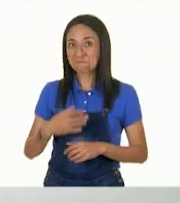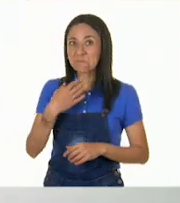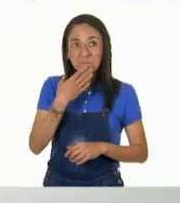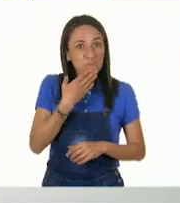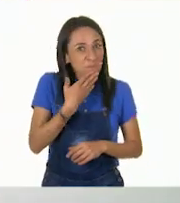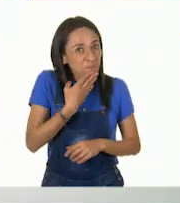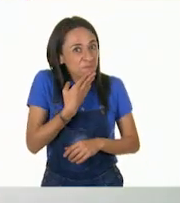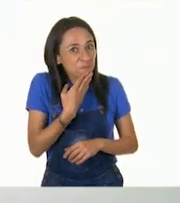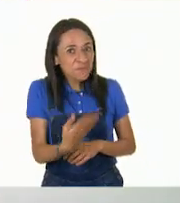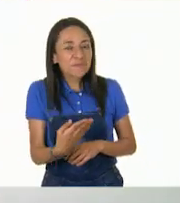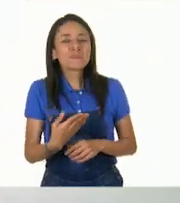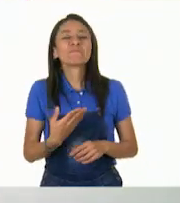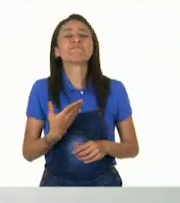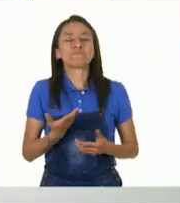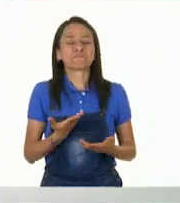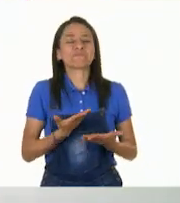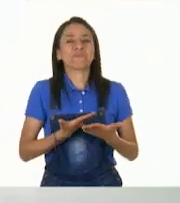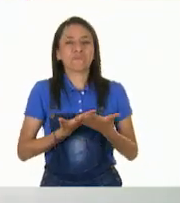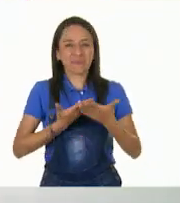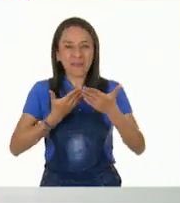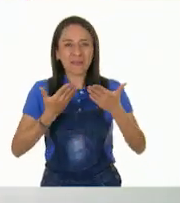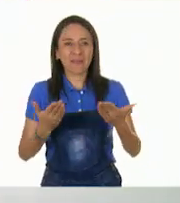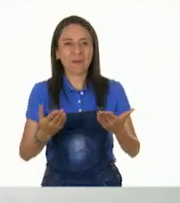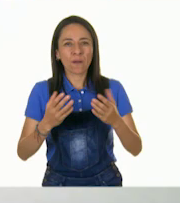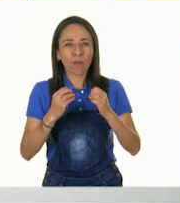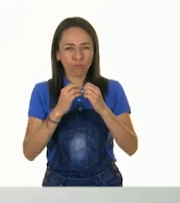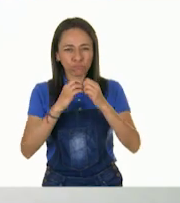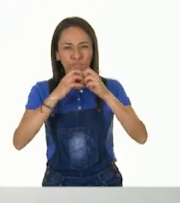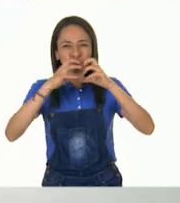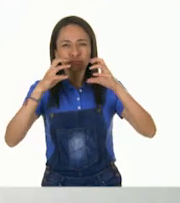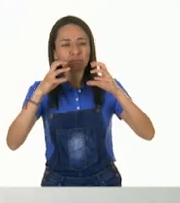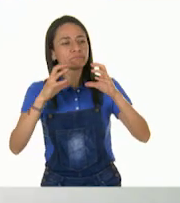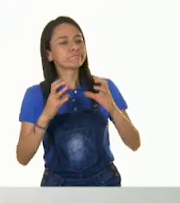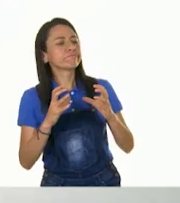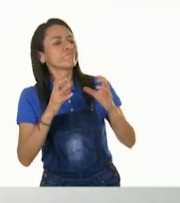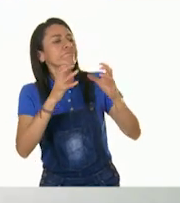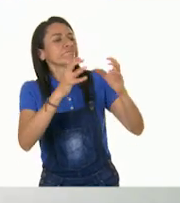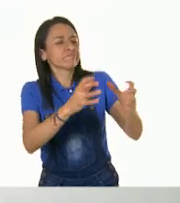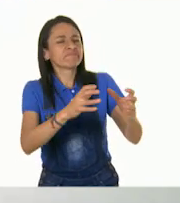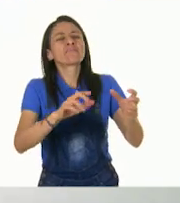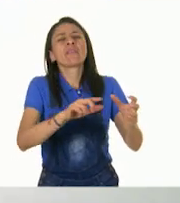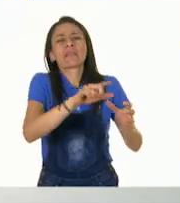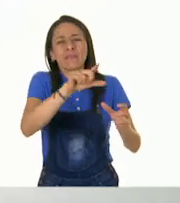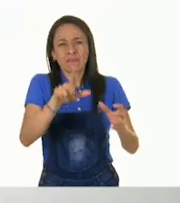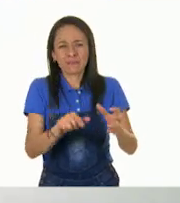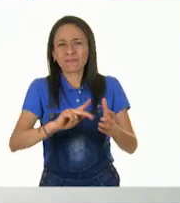le vamos a dejar nuestro globo en un lugar cercano para utilizarlo más tarde